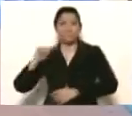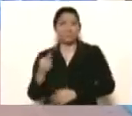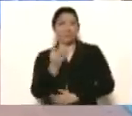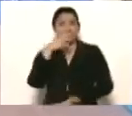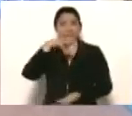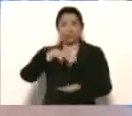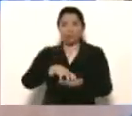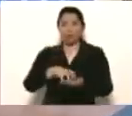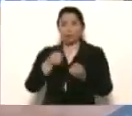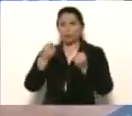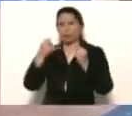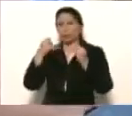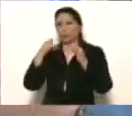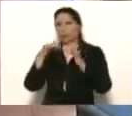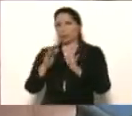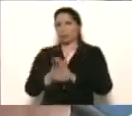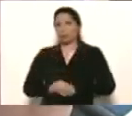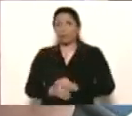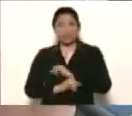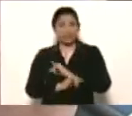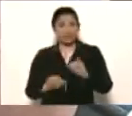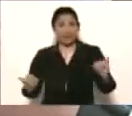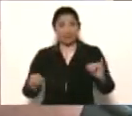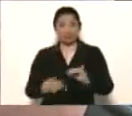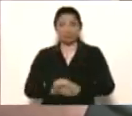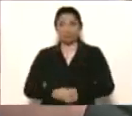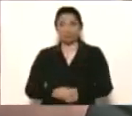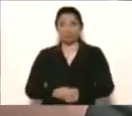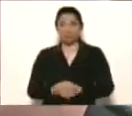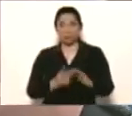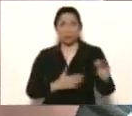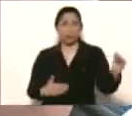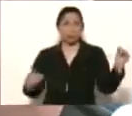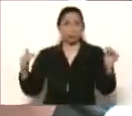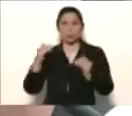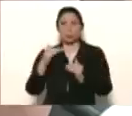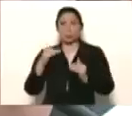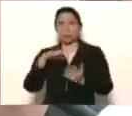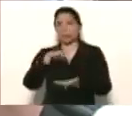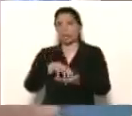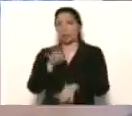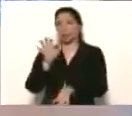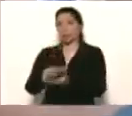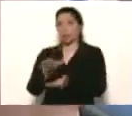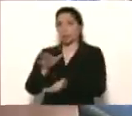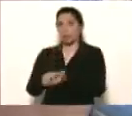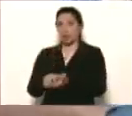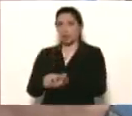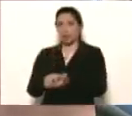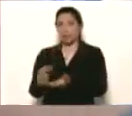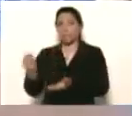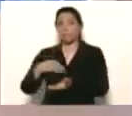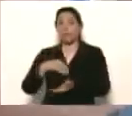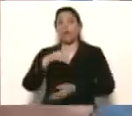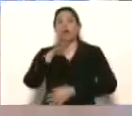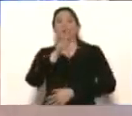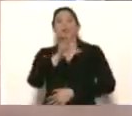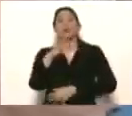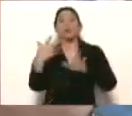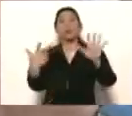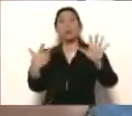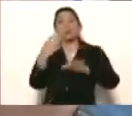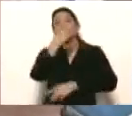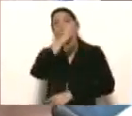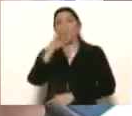estado con el número de casos pero ya ha sido se para es superado por el estado del esparto además más del 40 al 58 por